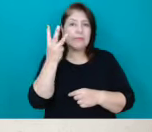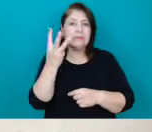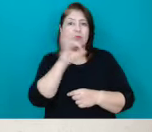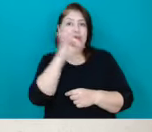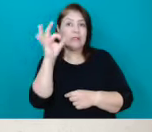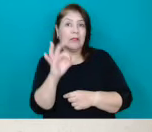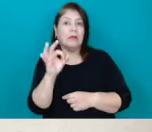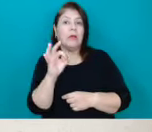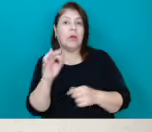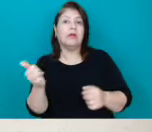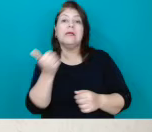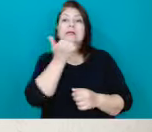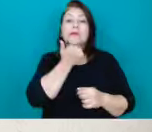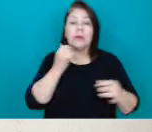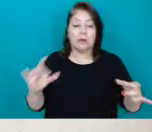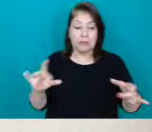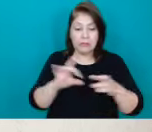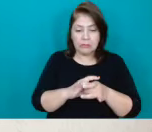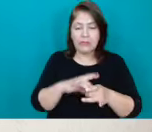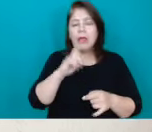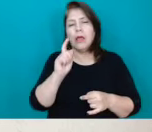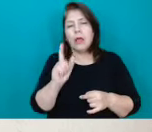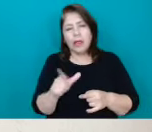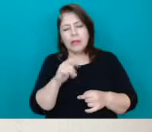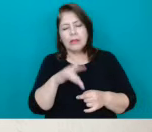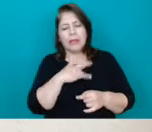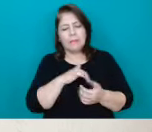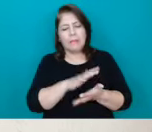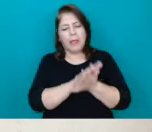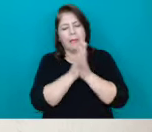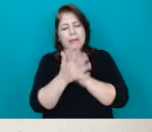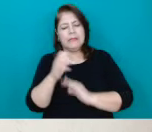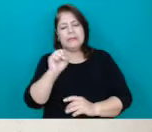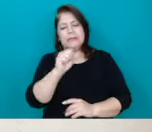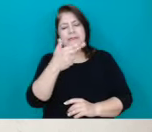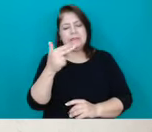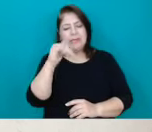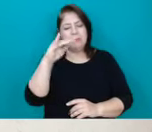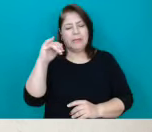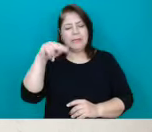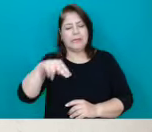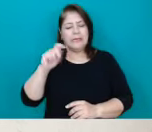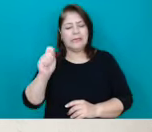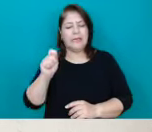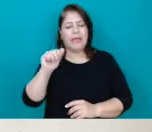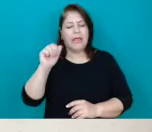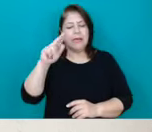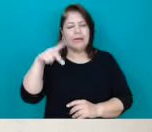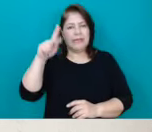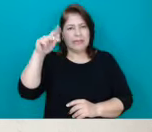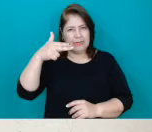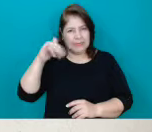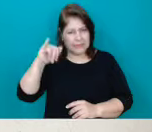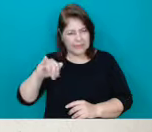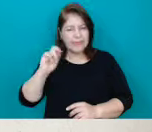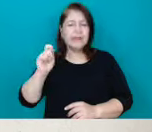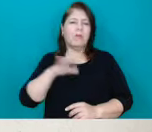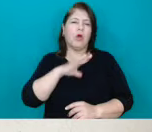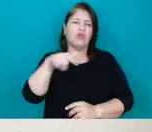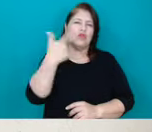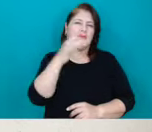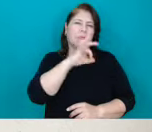alcohol. Si esa bebida se destila, producen el Shimin Arki, que tiene un 12% de